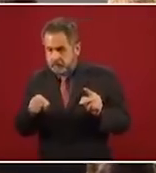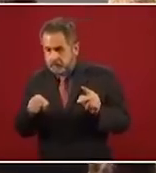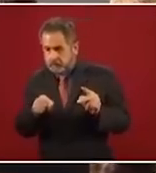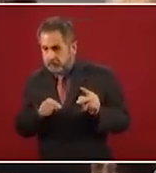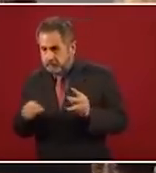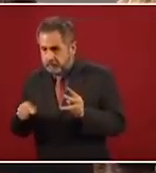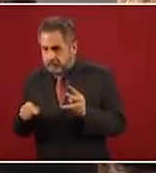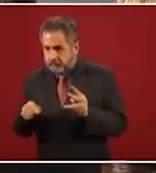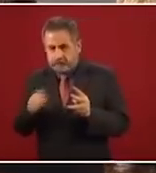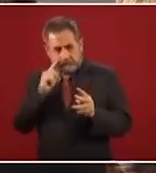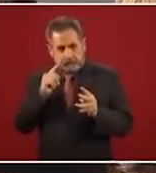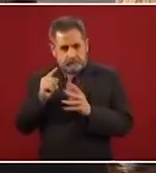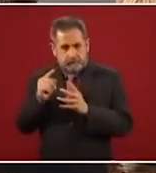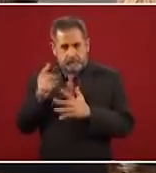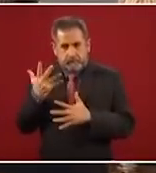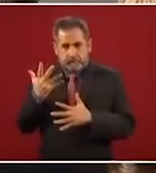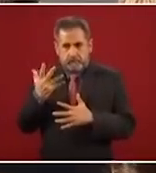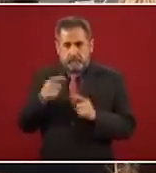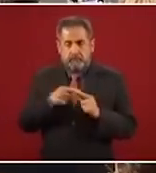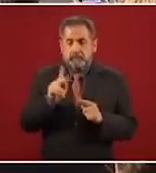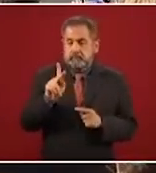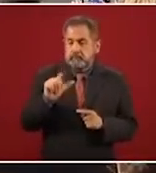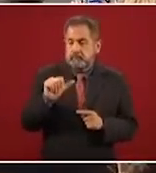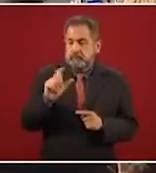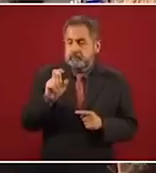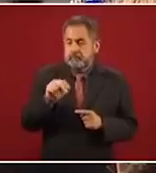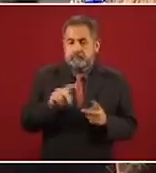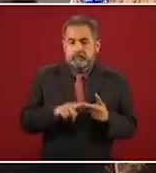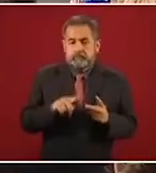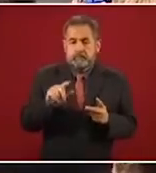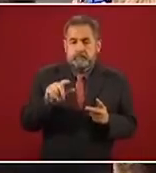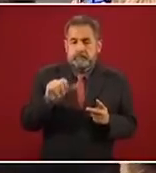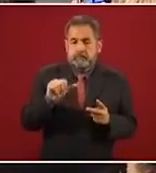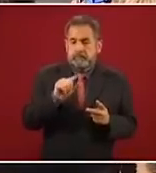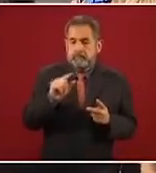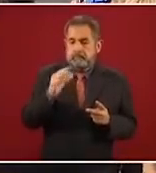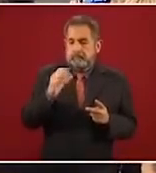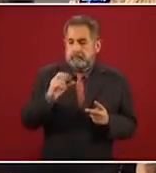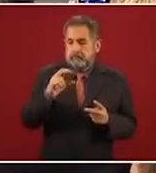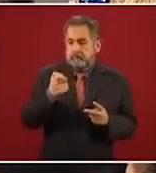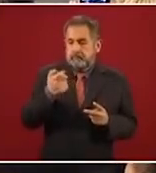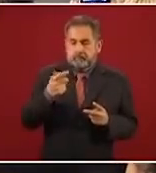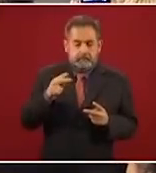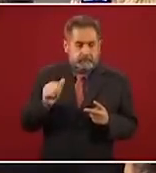que es Palenque a Escárcega,